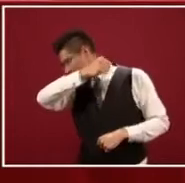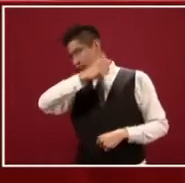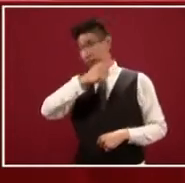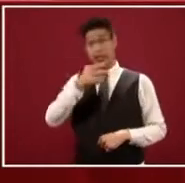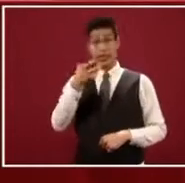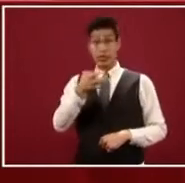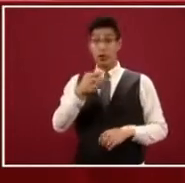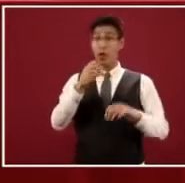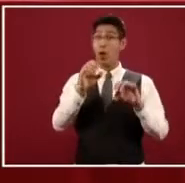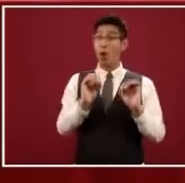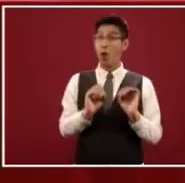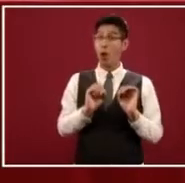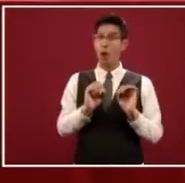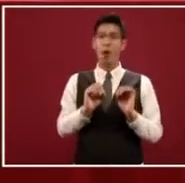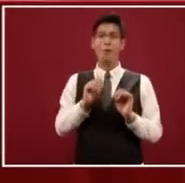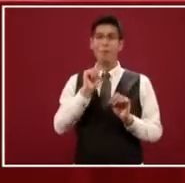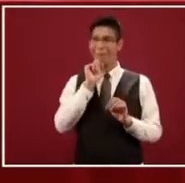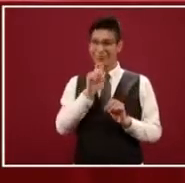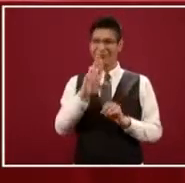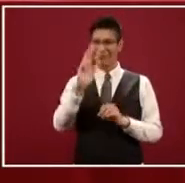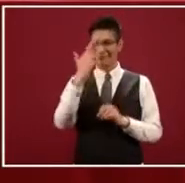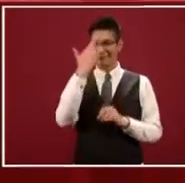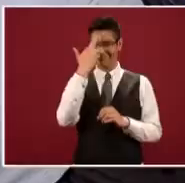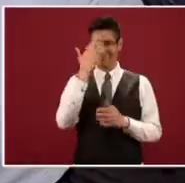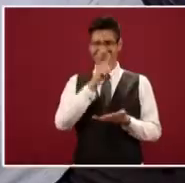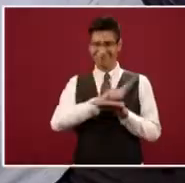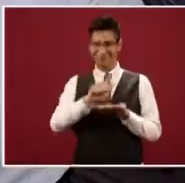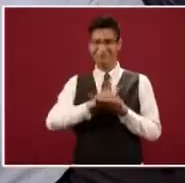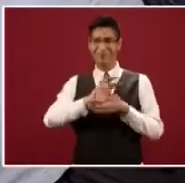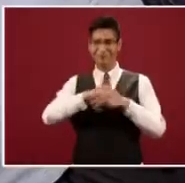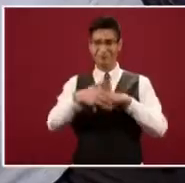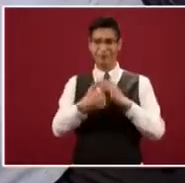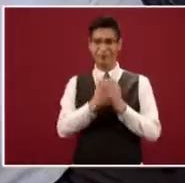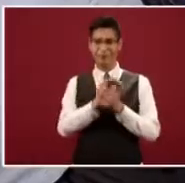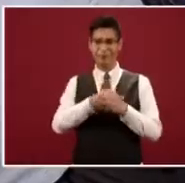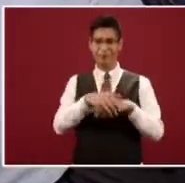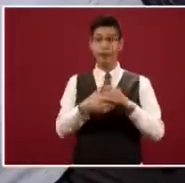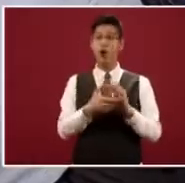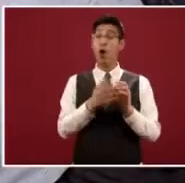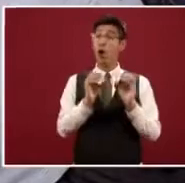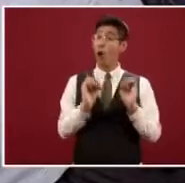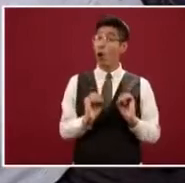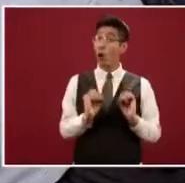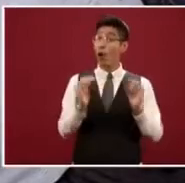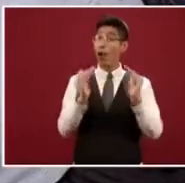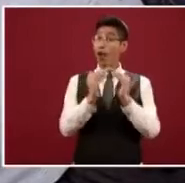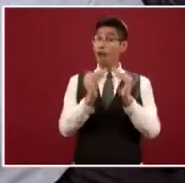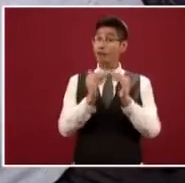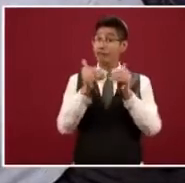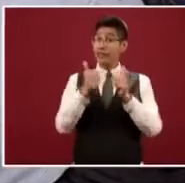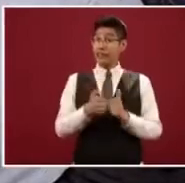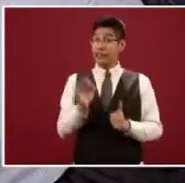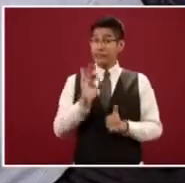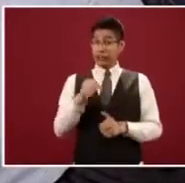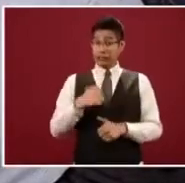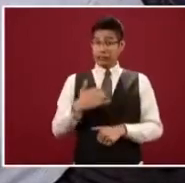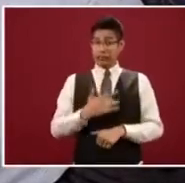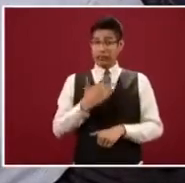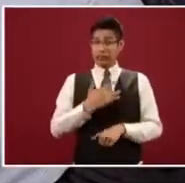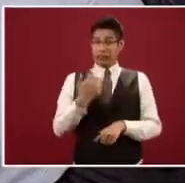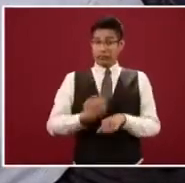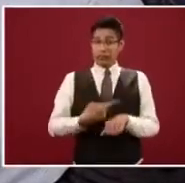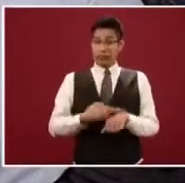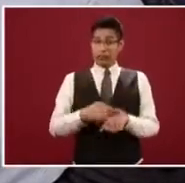o el lavarse continuamente las manos, o quedarse en casa si uno tiene síntomas. Todos